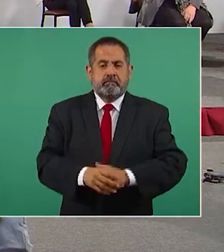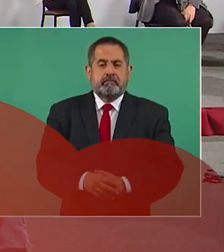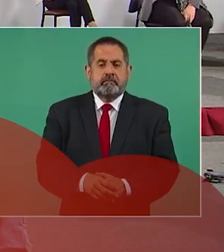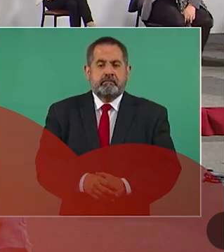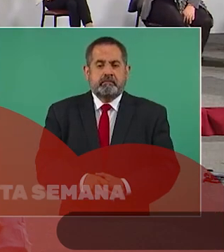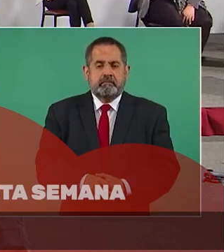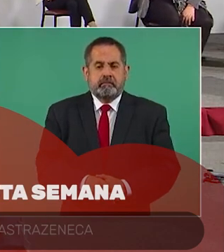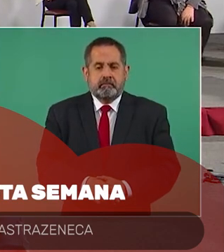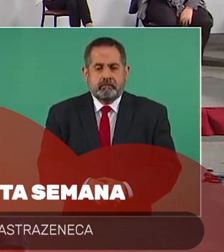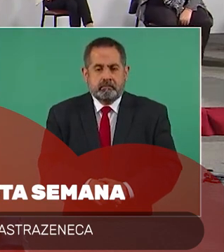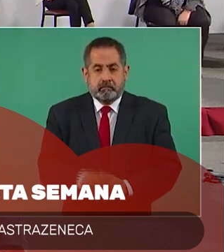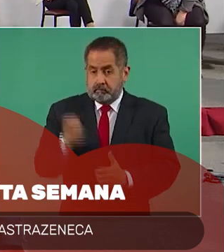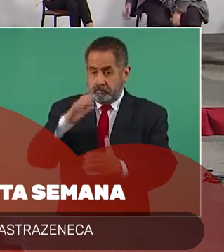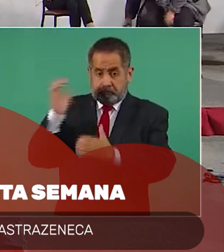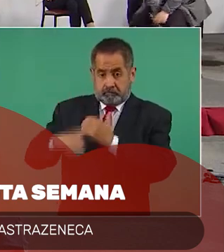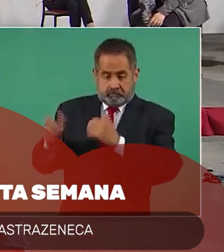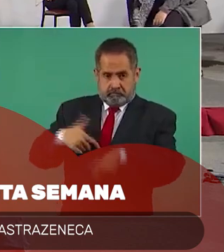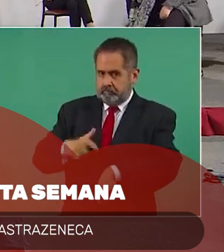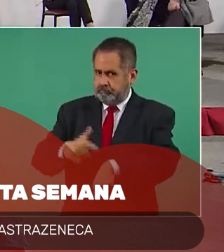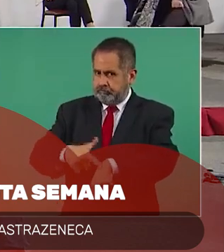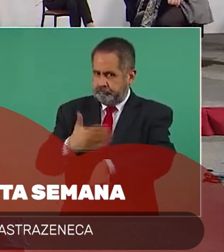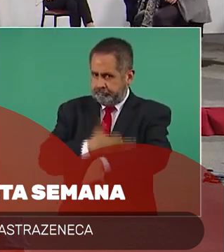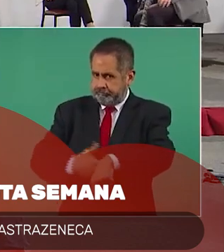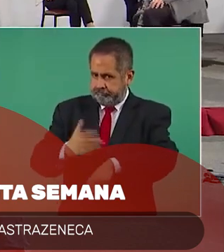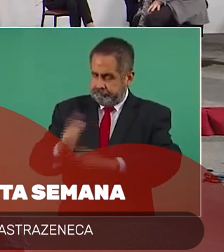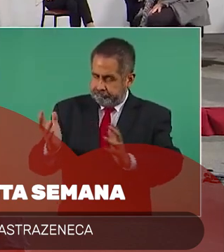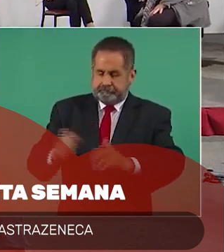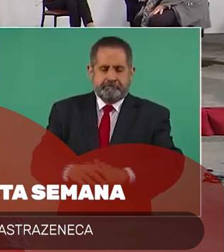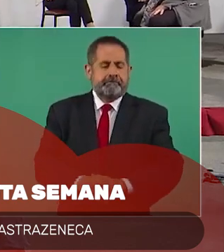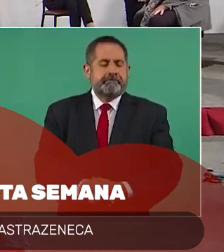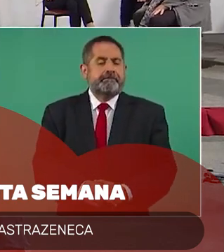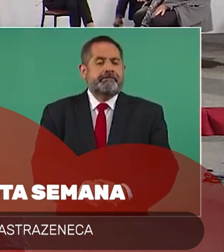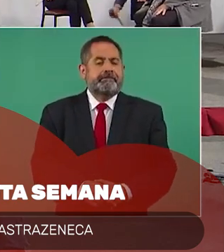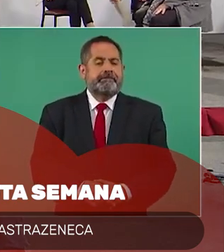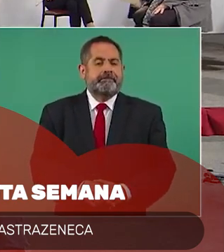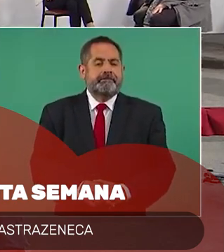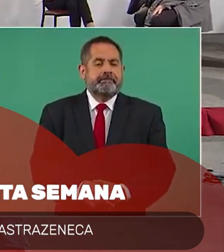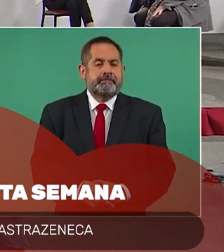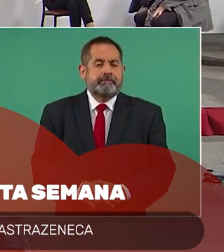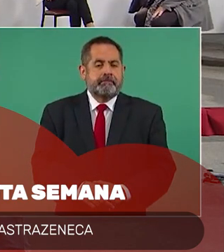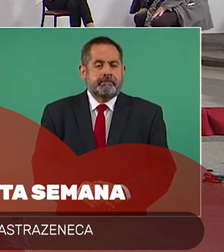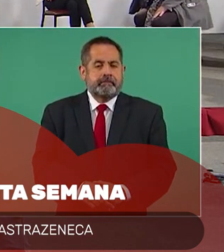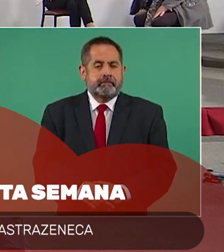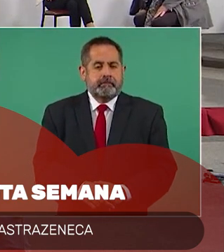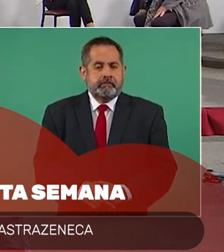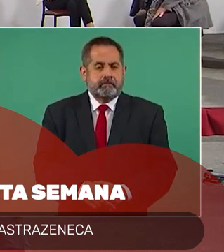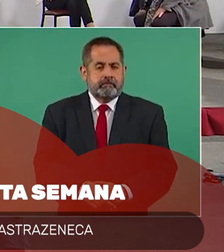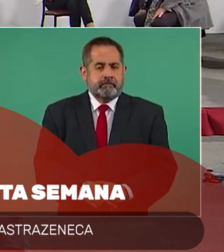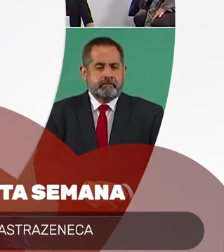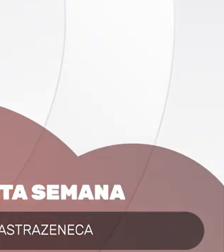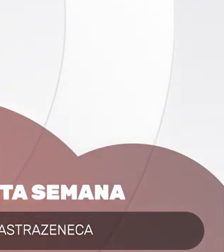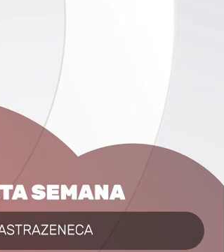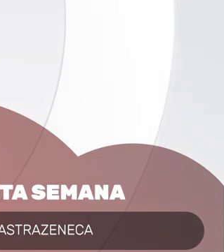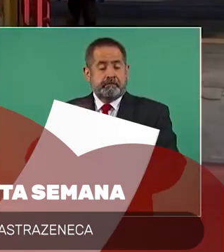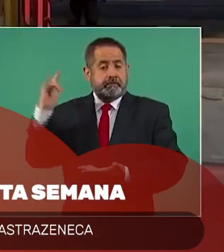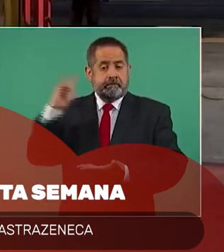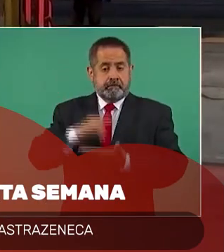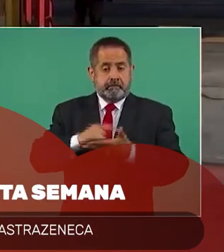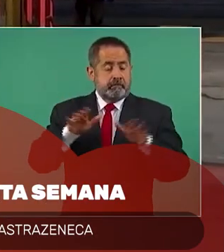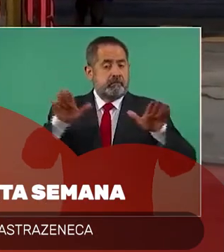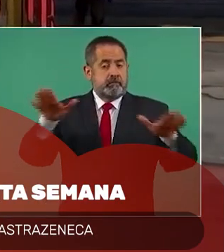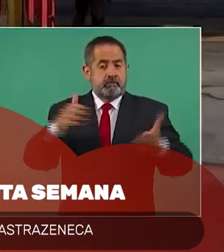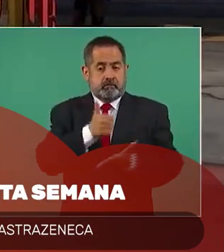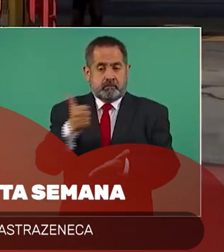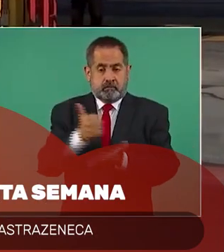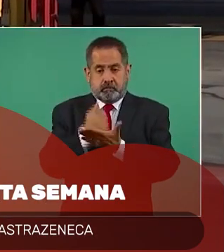El presidente Andrés Manuel López Obrador destacó que esta semana México enviará a Argentina los primeros 4 lotes de la vacuna AstraZeneca envasada en